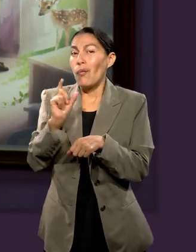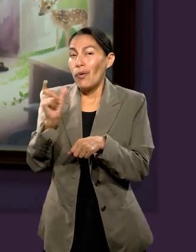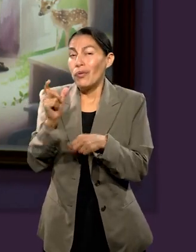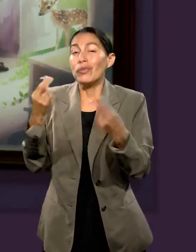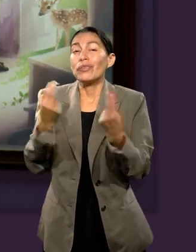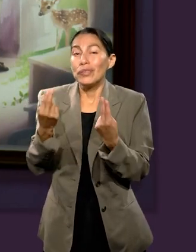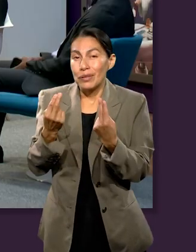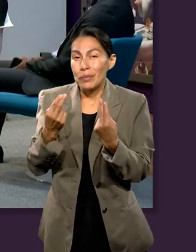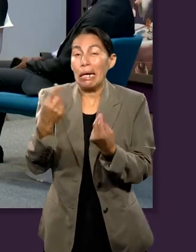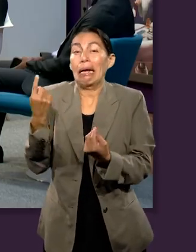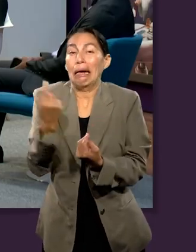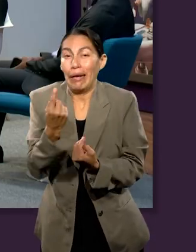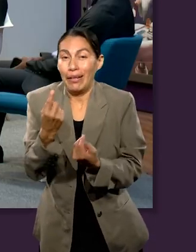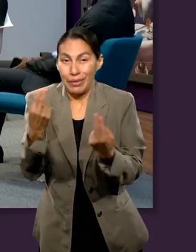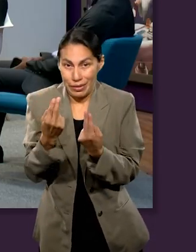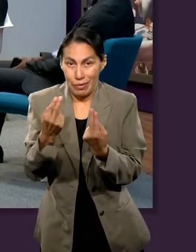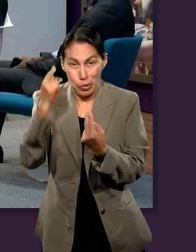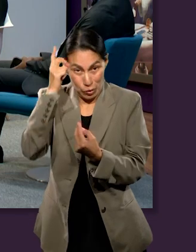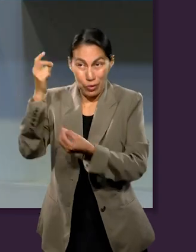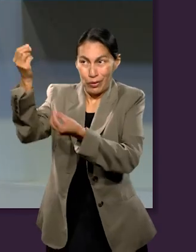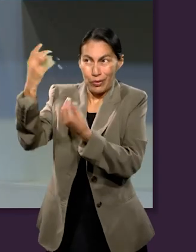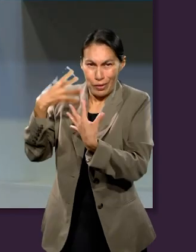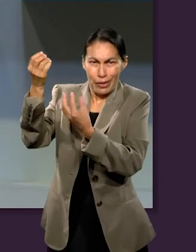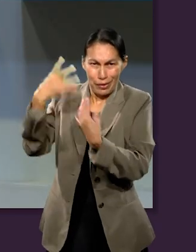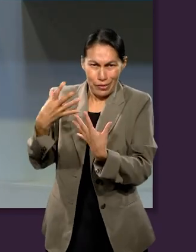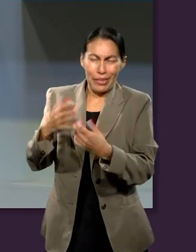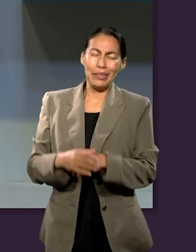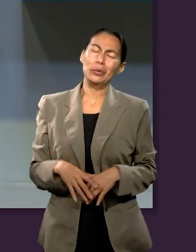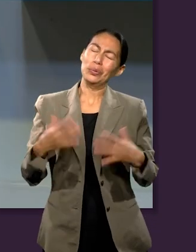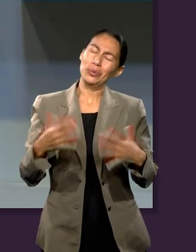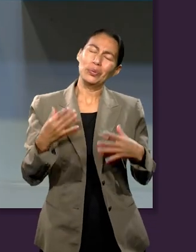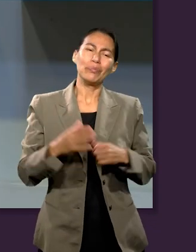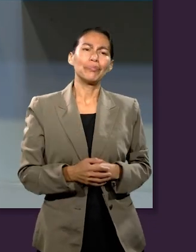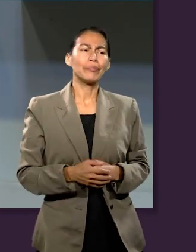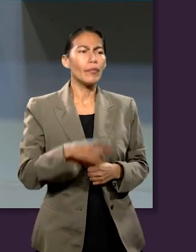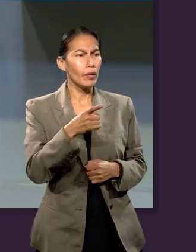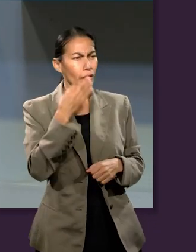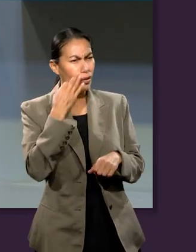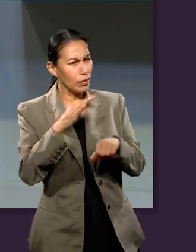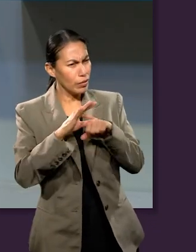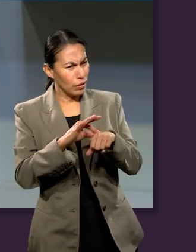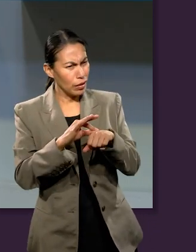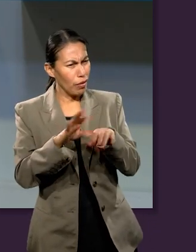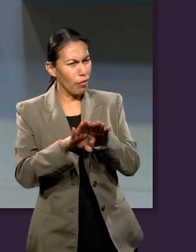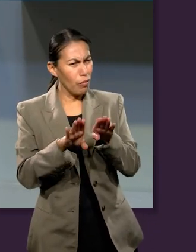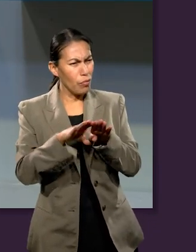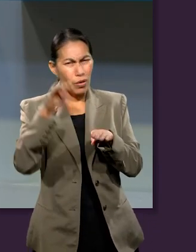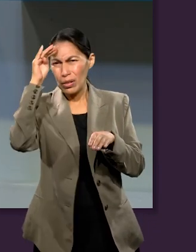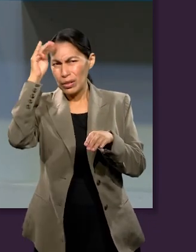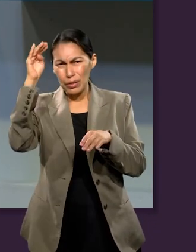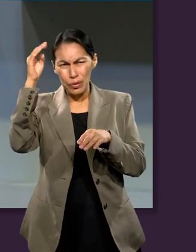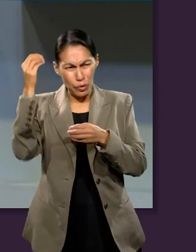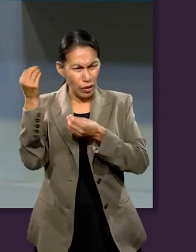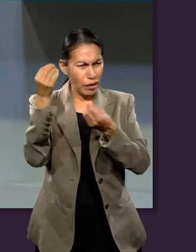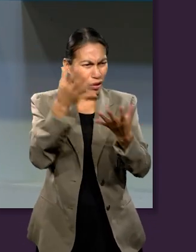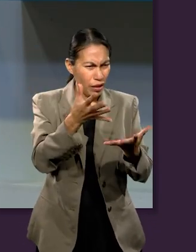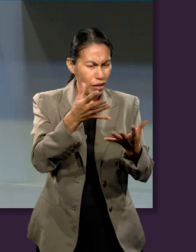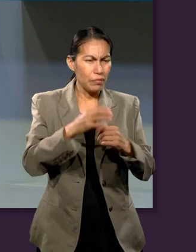y él lo probé Al haber experimentado ese momento tan especial de ver como el señor provee